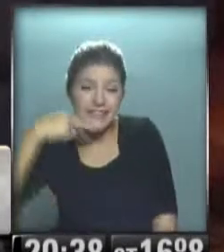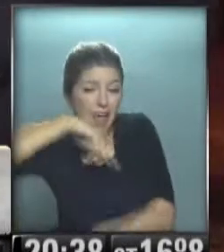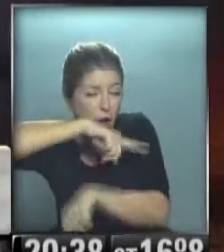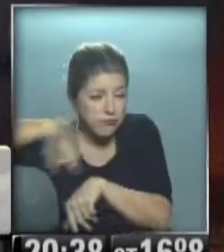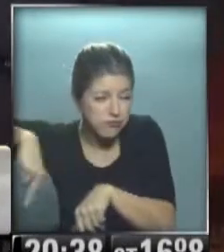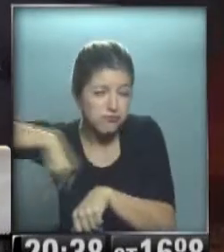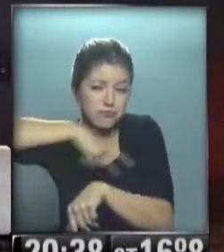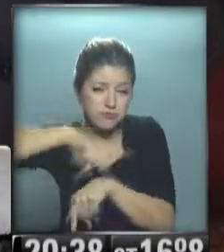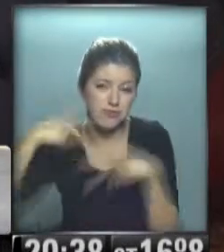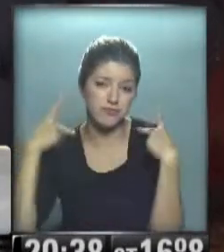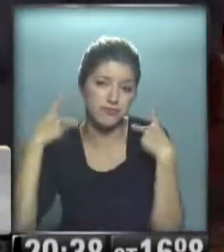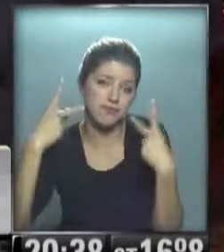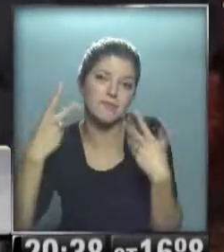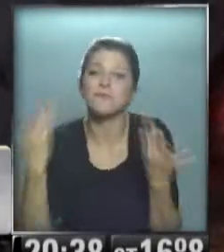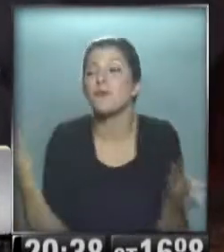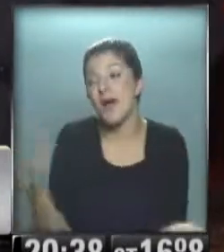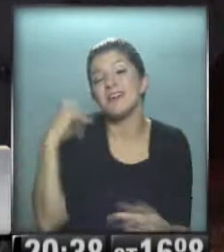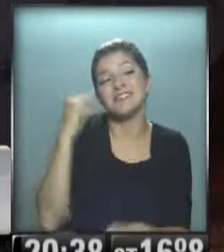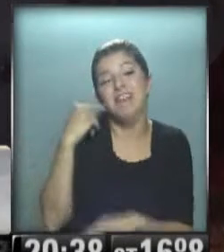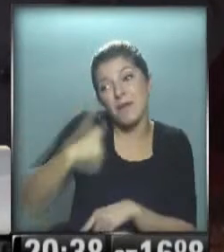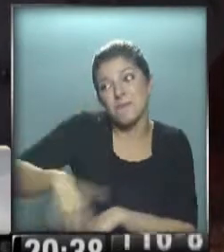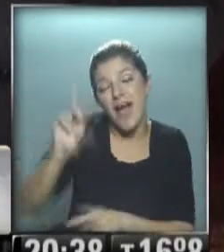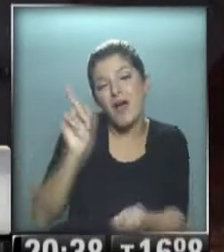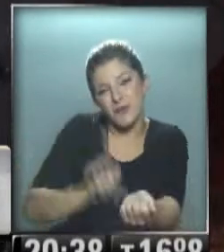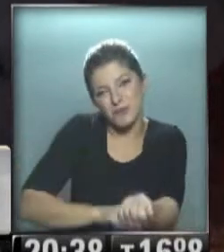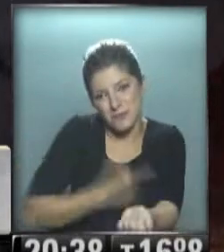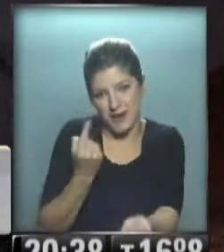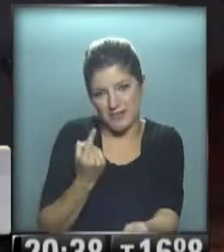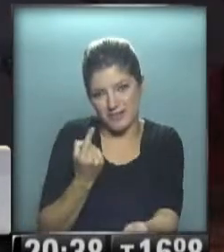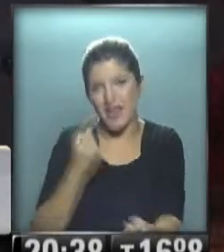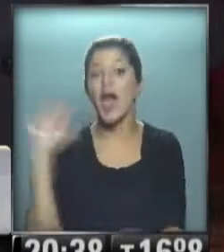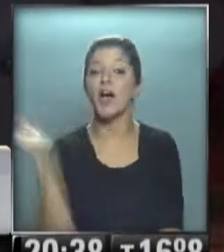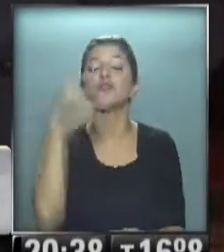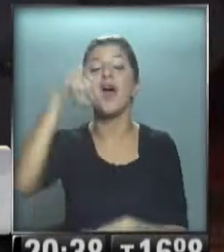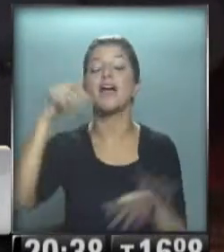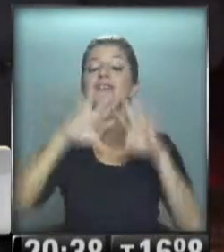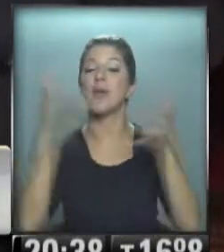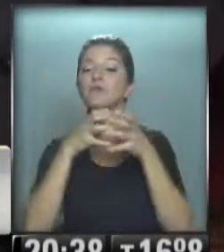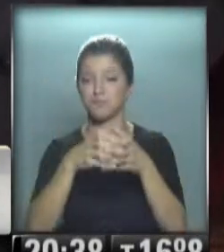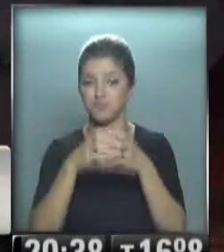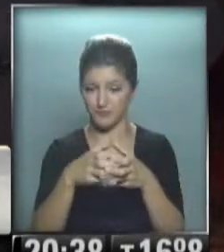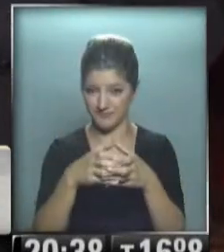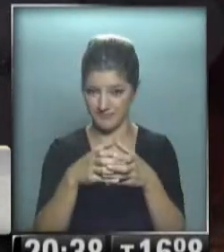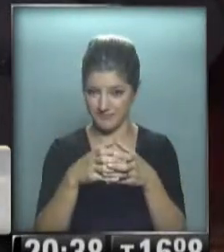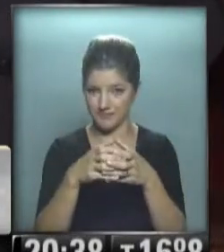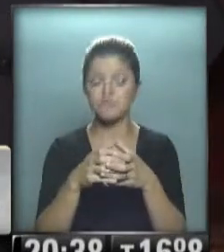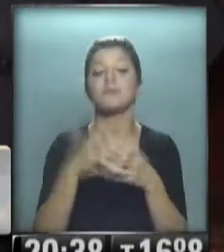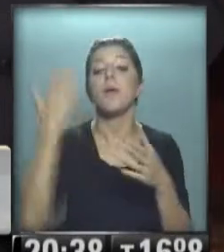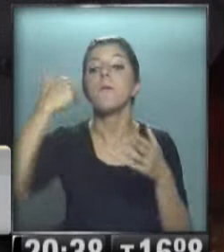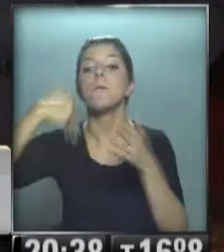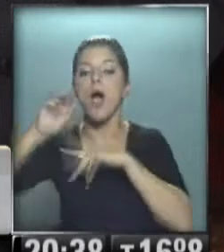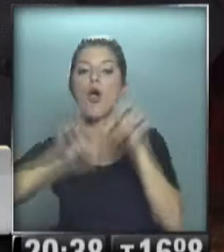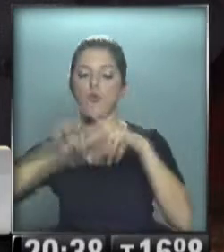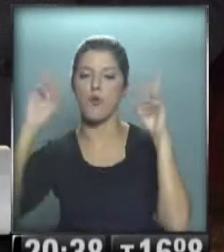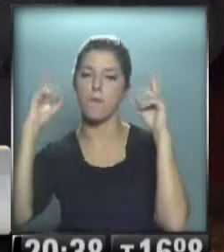Casi 11 horas. Casi 11. Bueno, ya nos vamos acostumbrando a todo lo que es esta Copa del Mundo atípica, fundamentalmente con los problemas